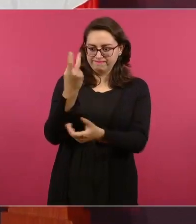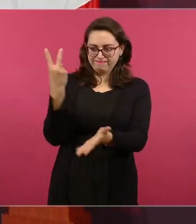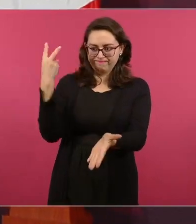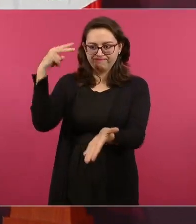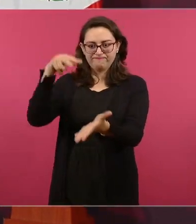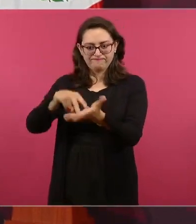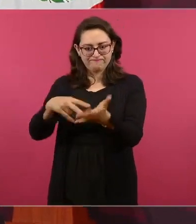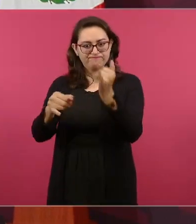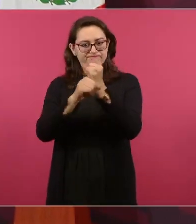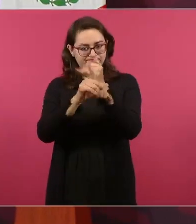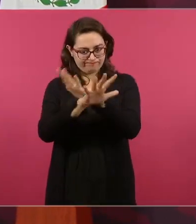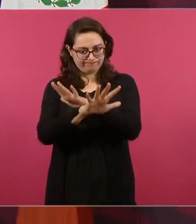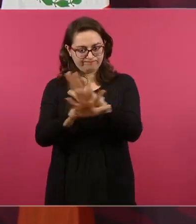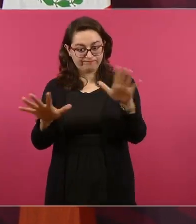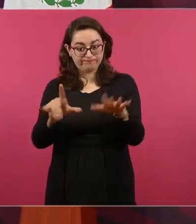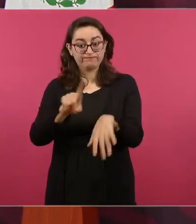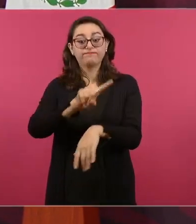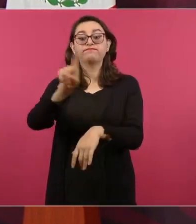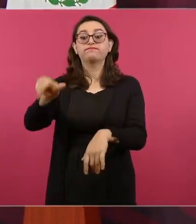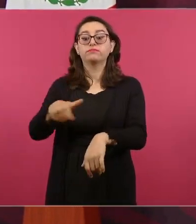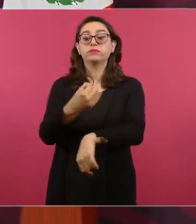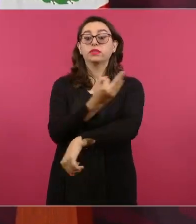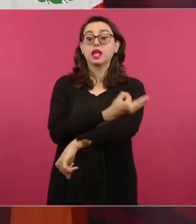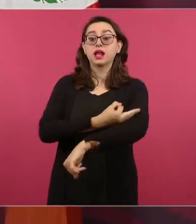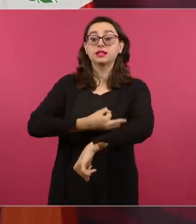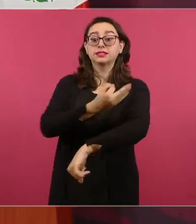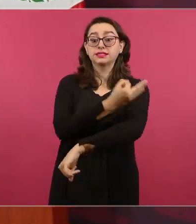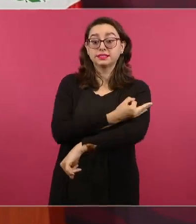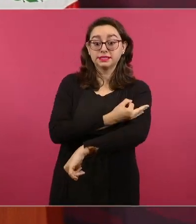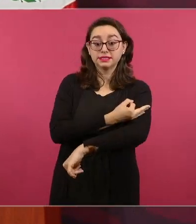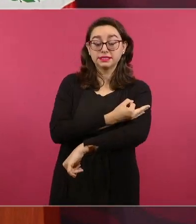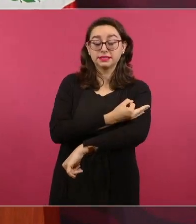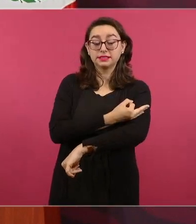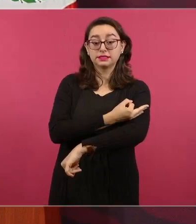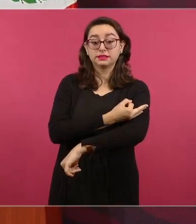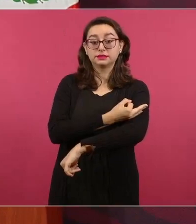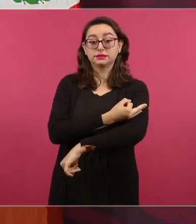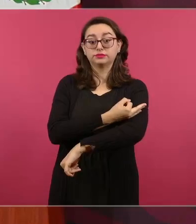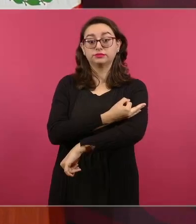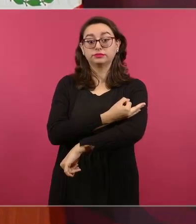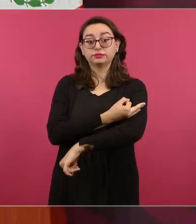por la tarde se va a entregar al